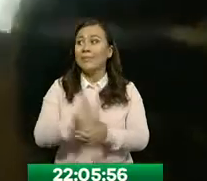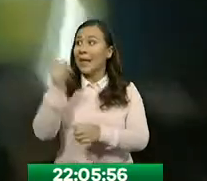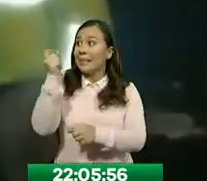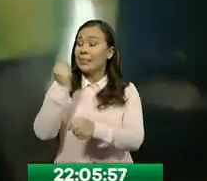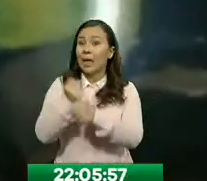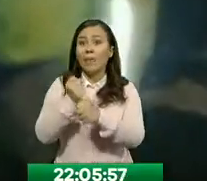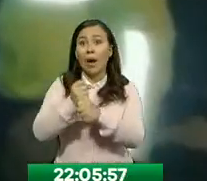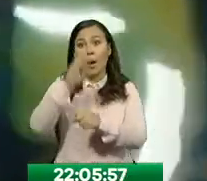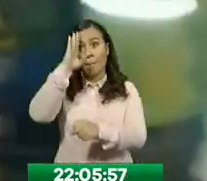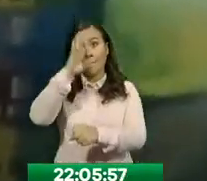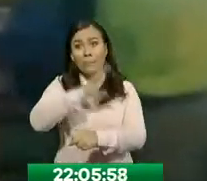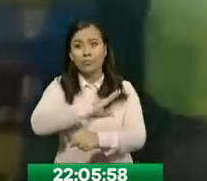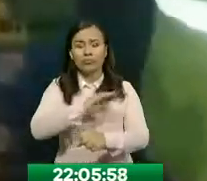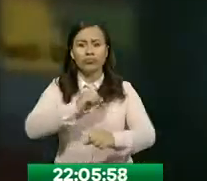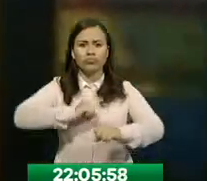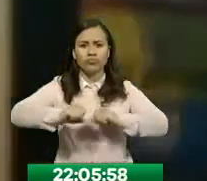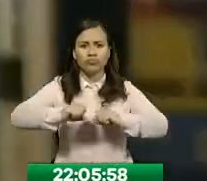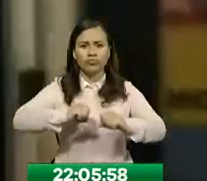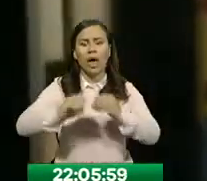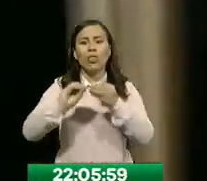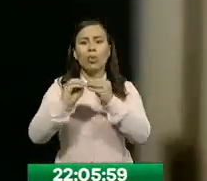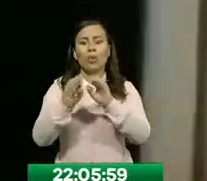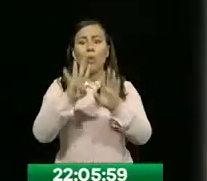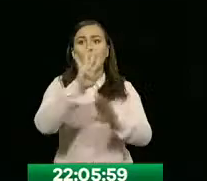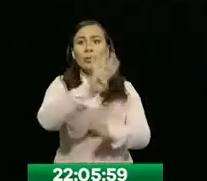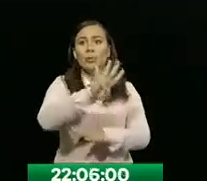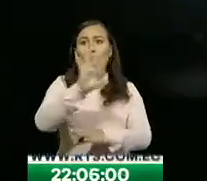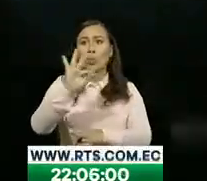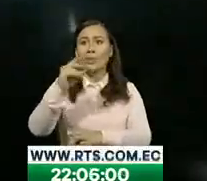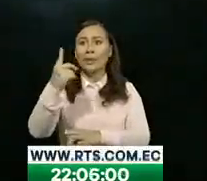lo denominaron Impacto 491 y